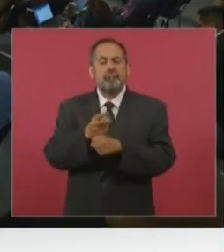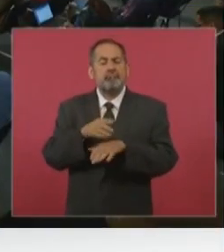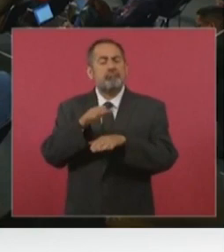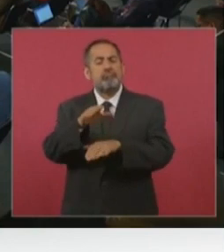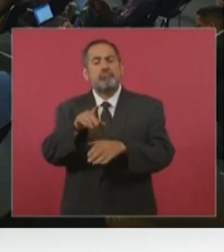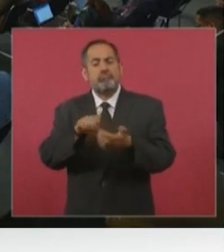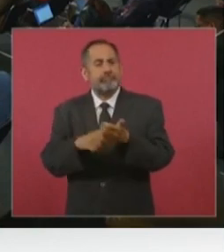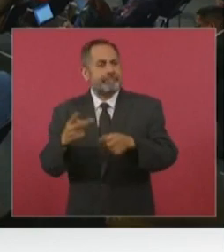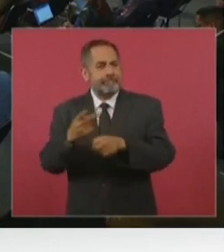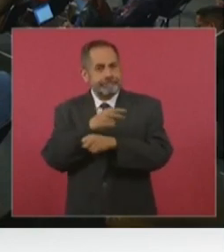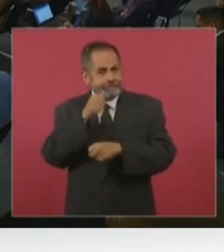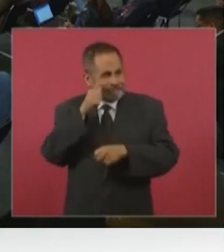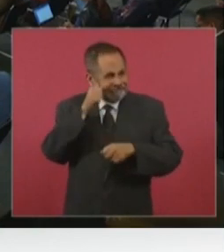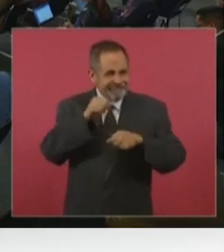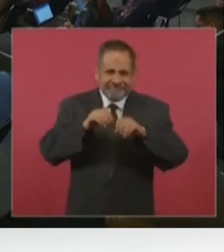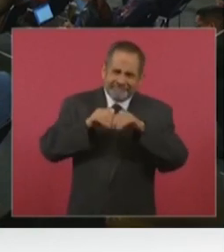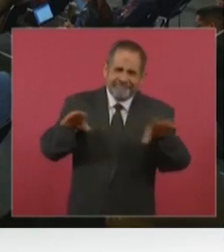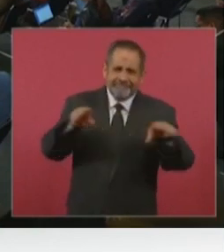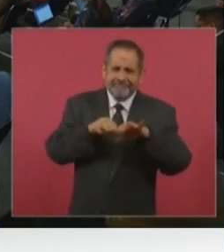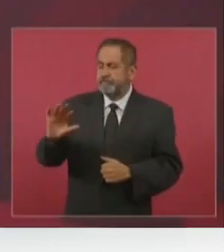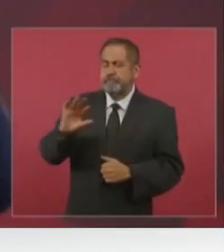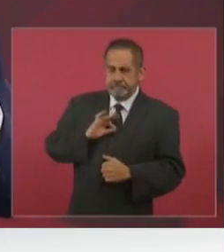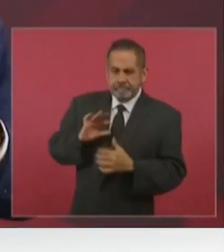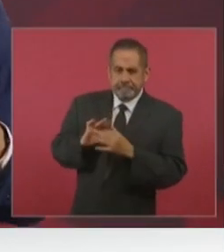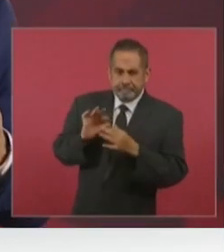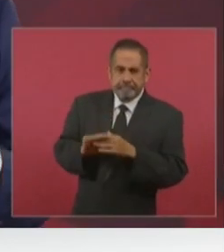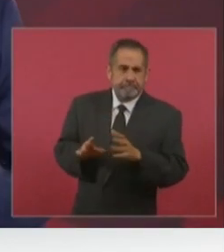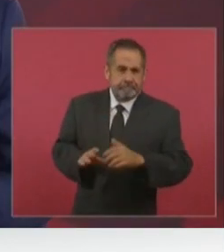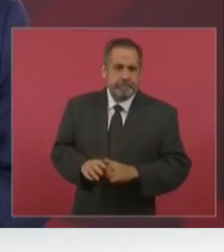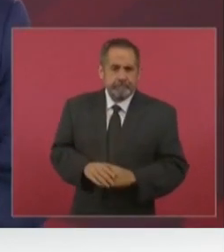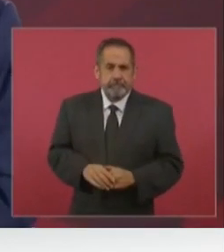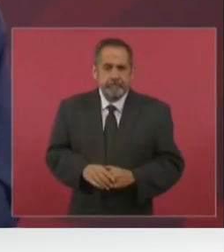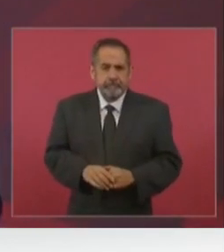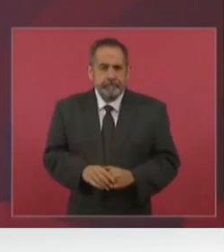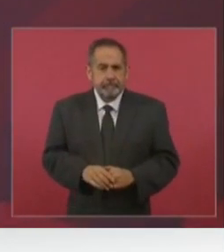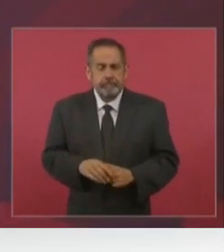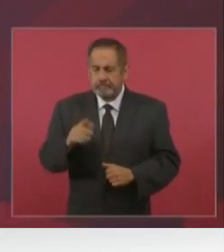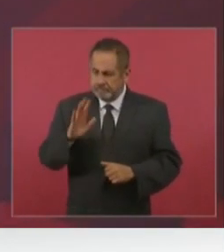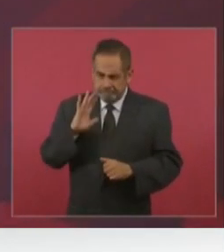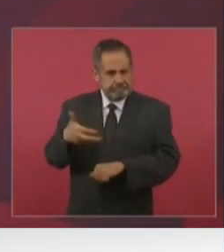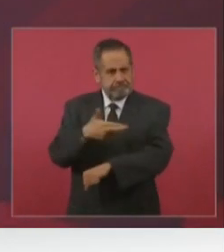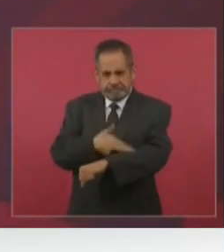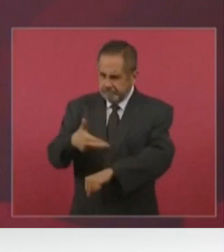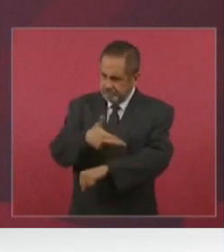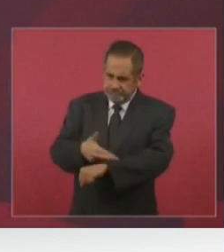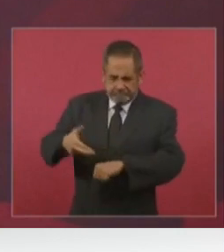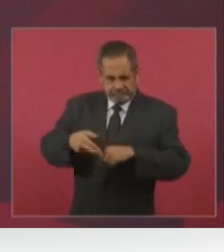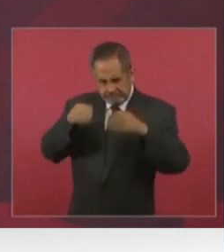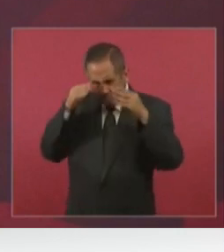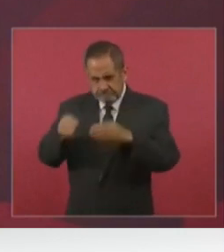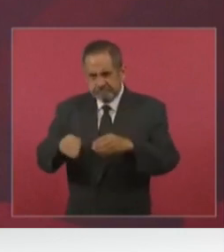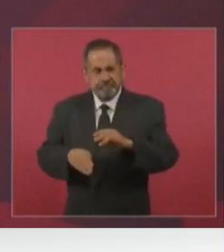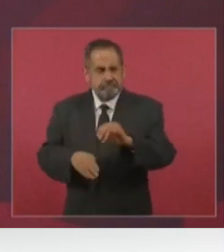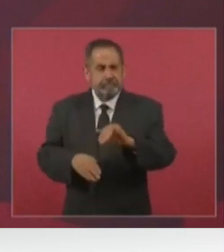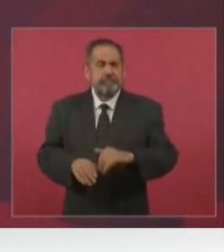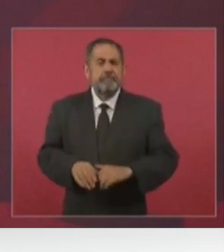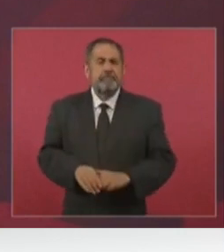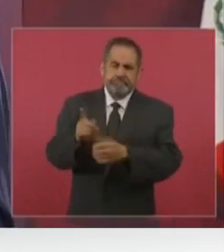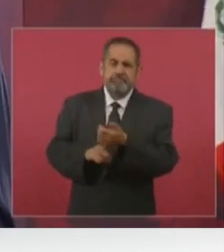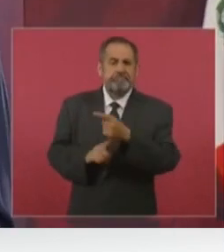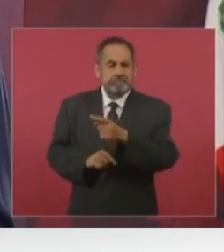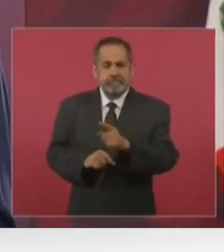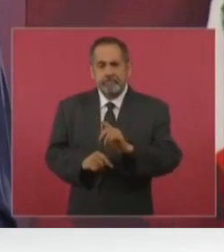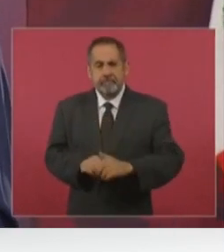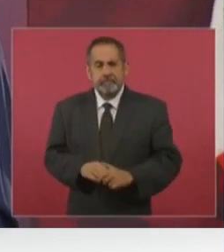Y el presidente Andrés Manuel López Obrador informó sobre la posibilidad de una reunión con los consejeros del Instituto Nacional Electoral para iniciar